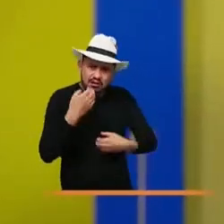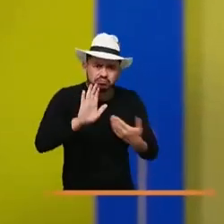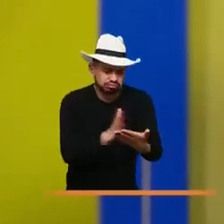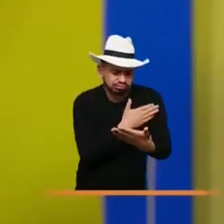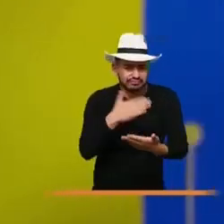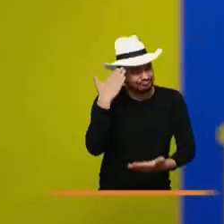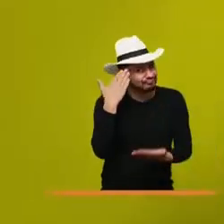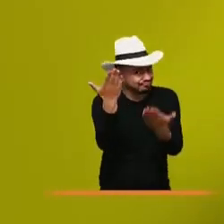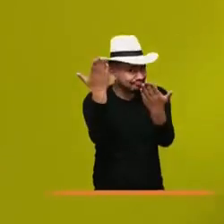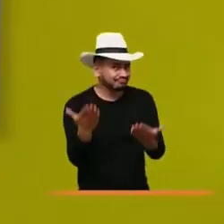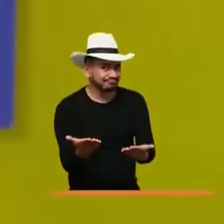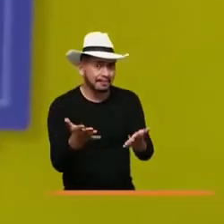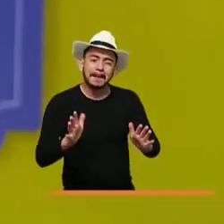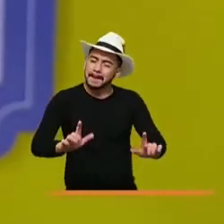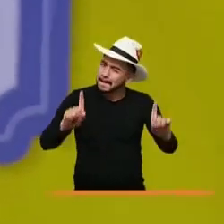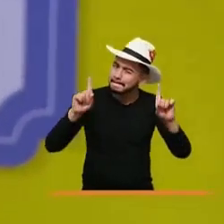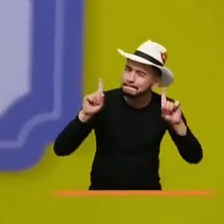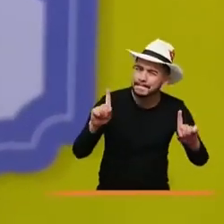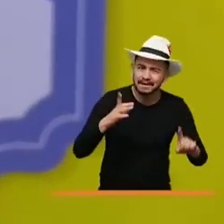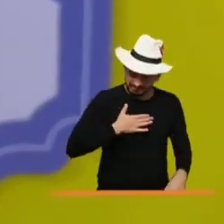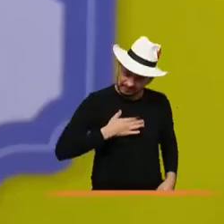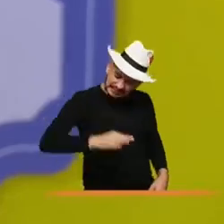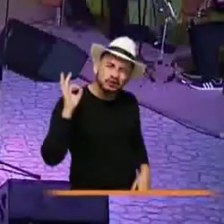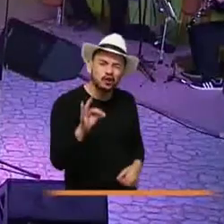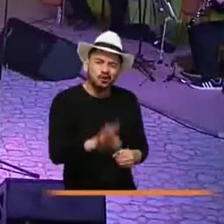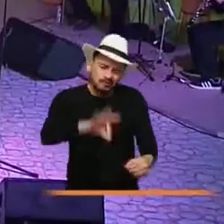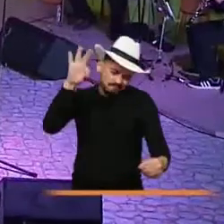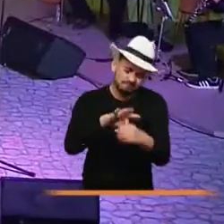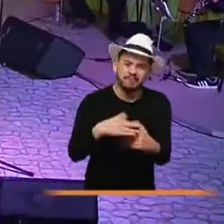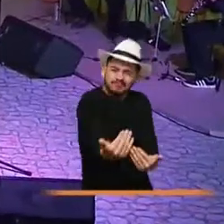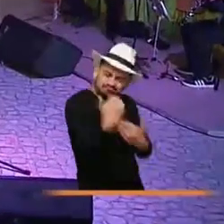pero hoy van a votar por mí